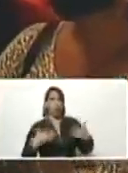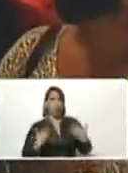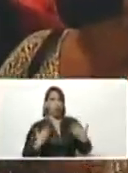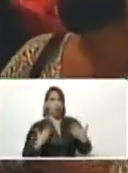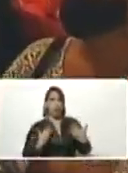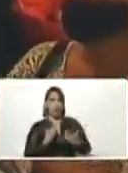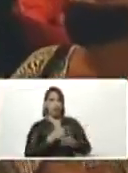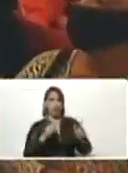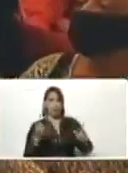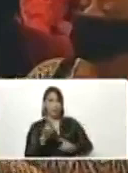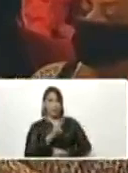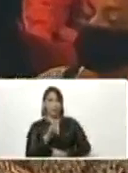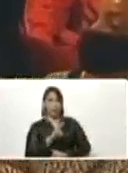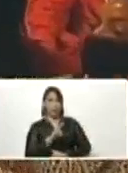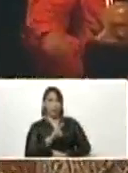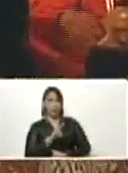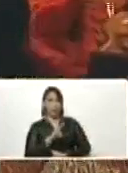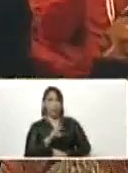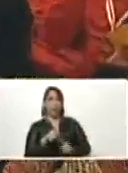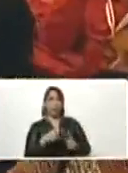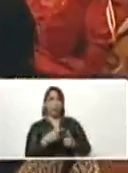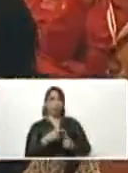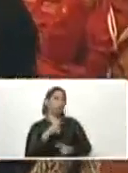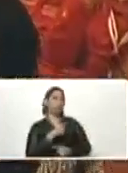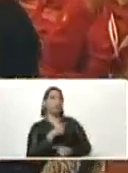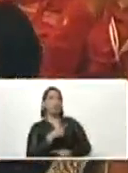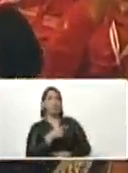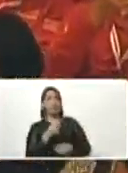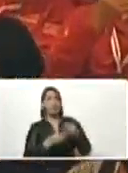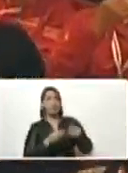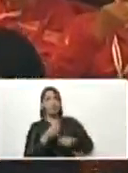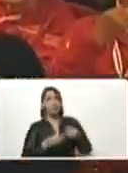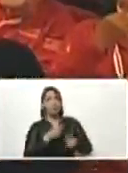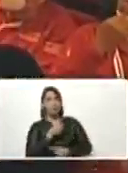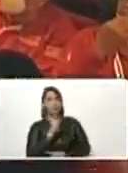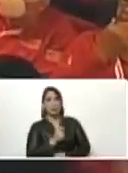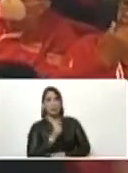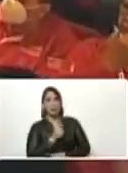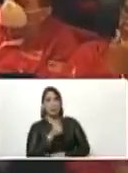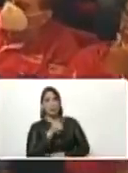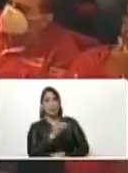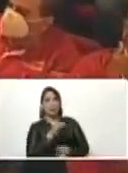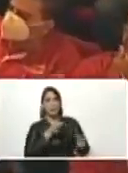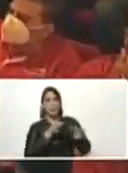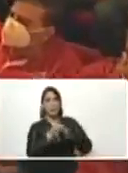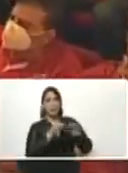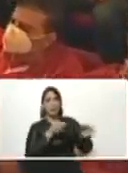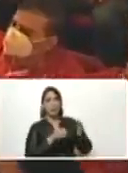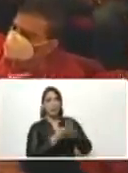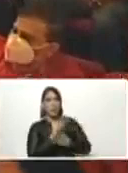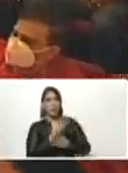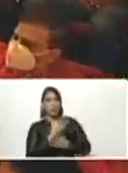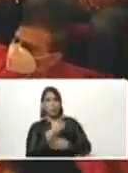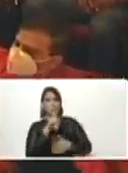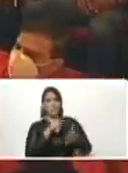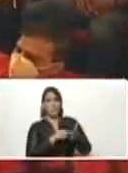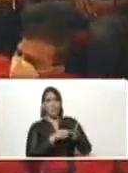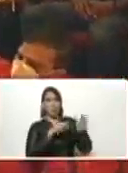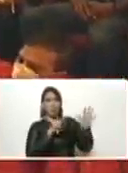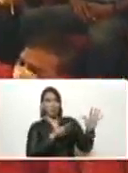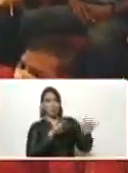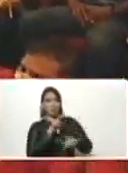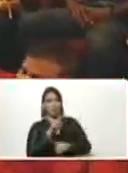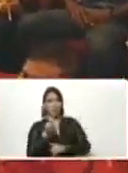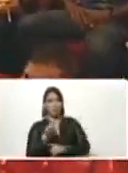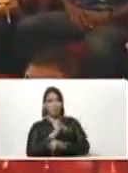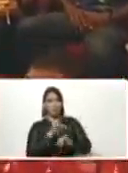sur. Y en tal sentido acometió esa tarea. Pero como ya usted explicó, desde mayo de 1821